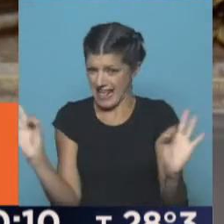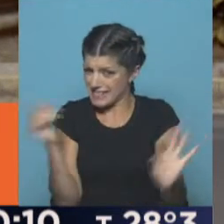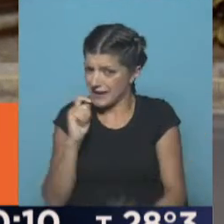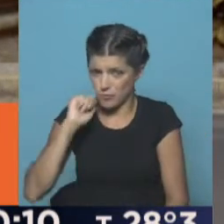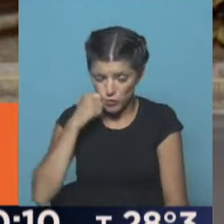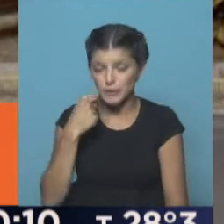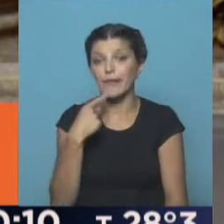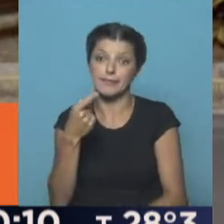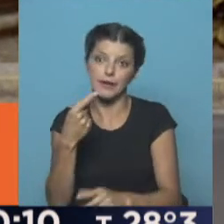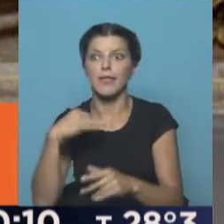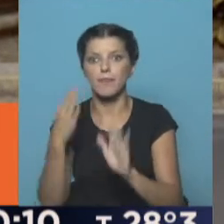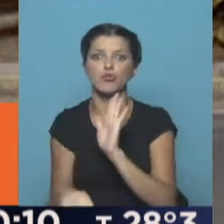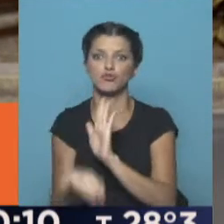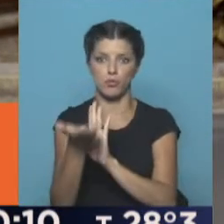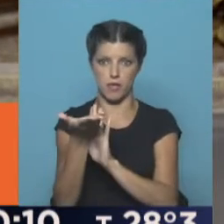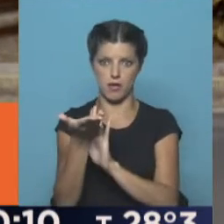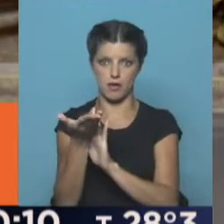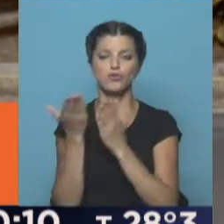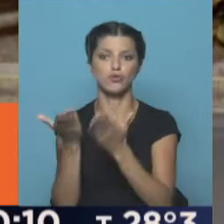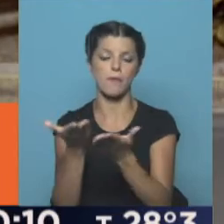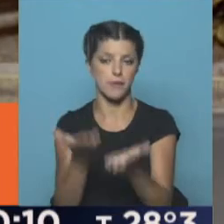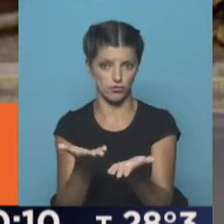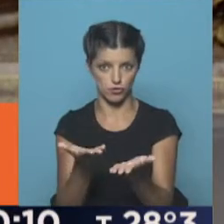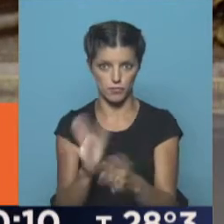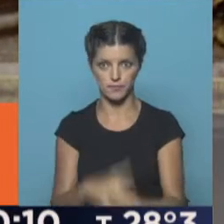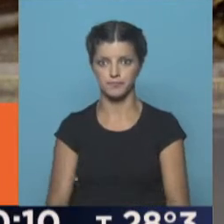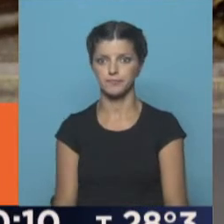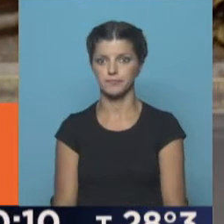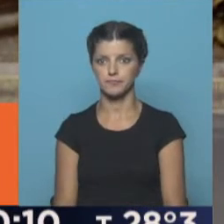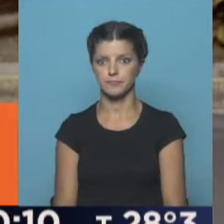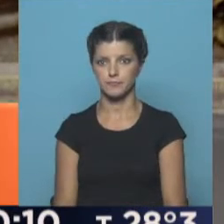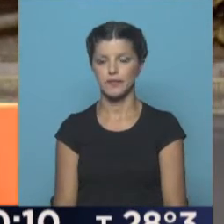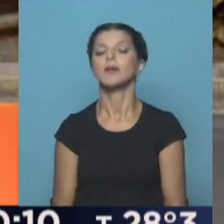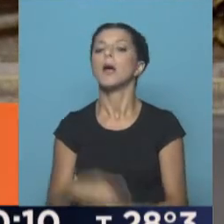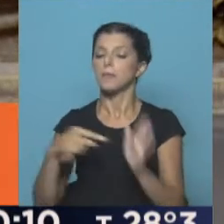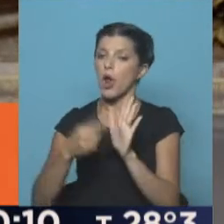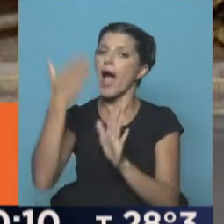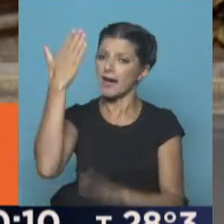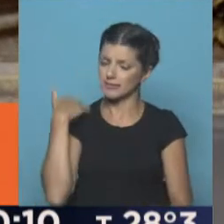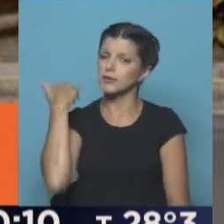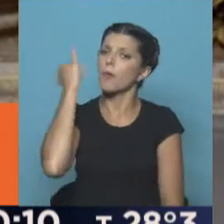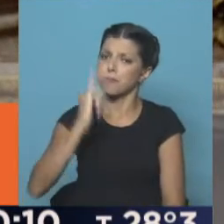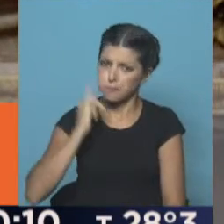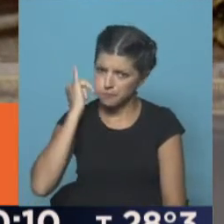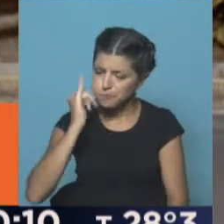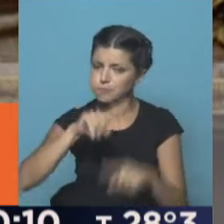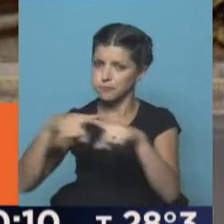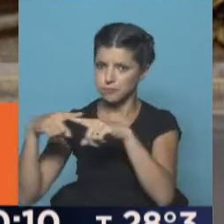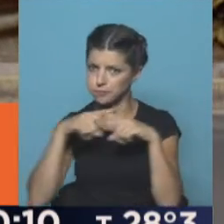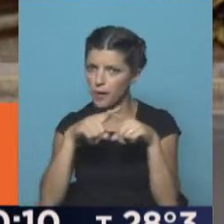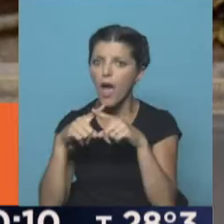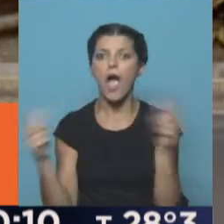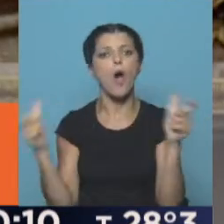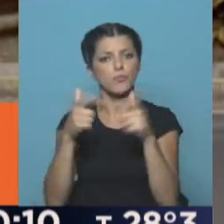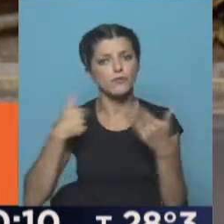que hay que aumentar las tarifas pero esto ya lo hemos planteado no hemos discutido hemos hecho audiencias